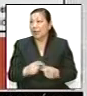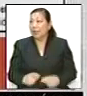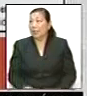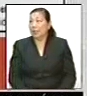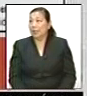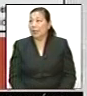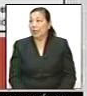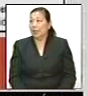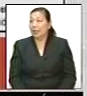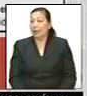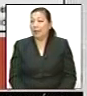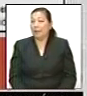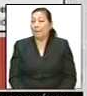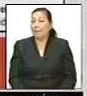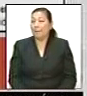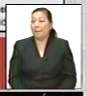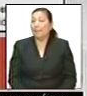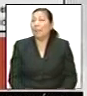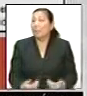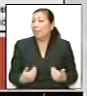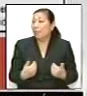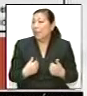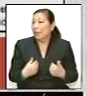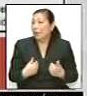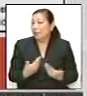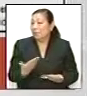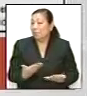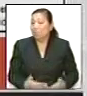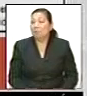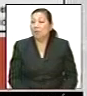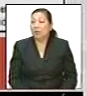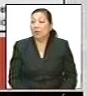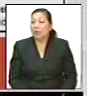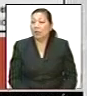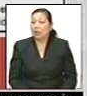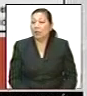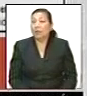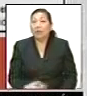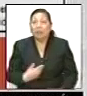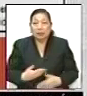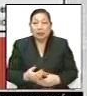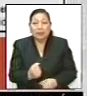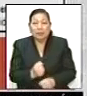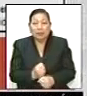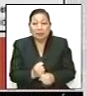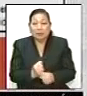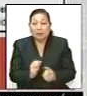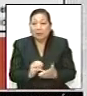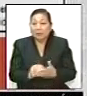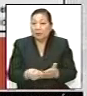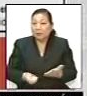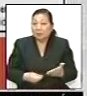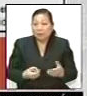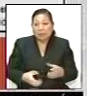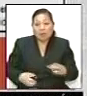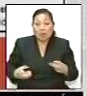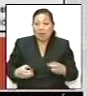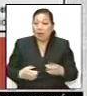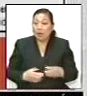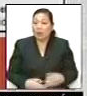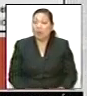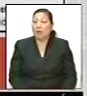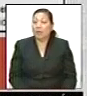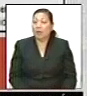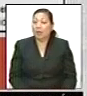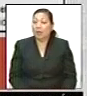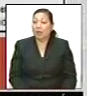también tenemos y vamos hemos hemos trabajado y vamos a firmar en la cumbre una declaración